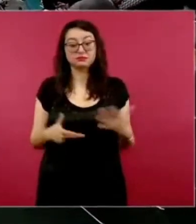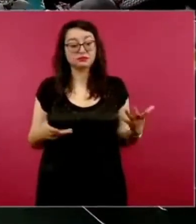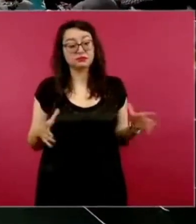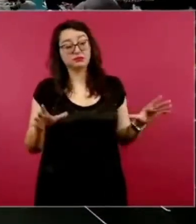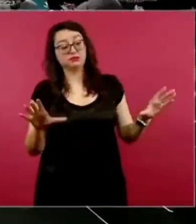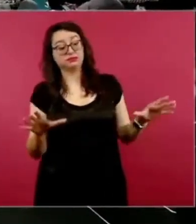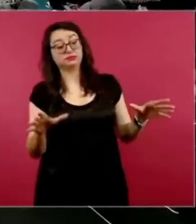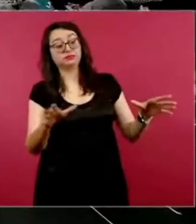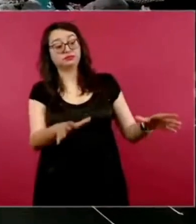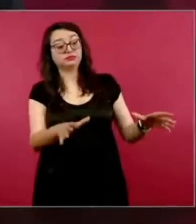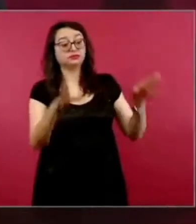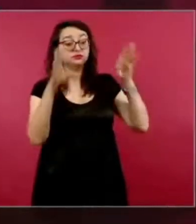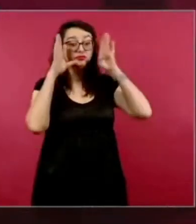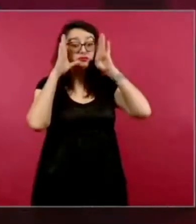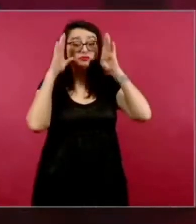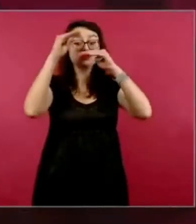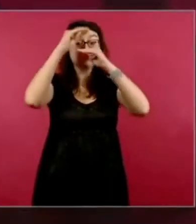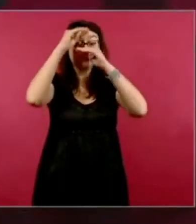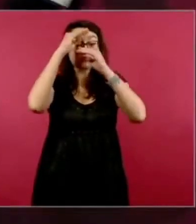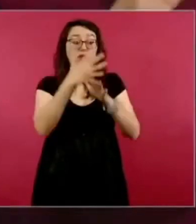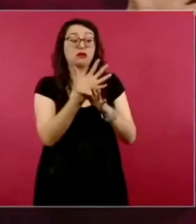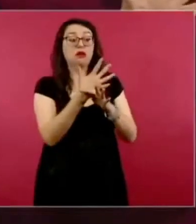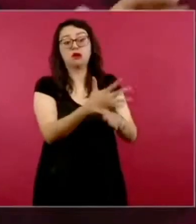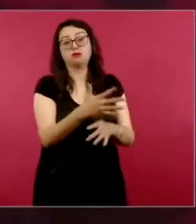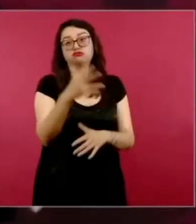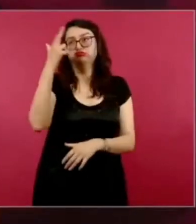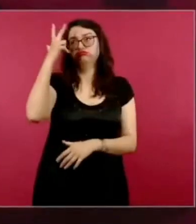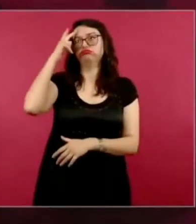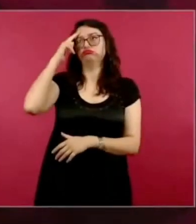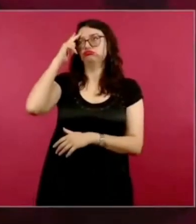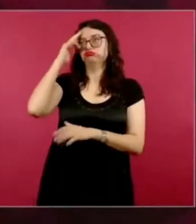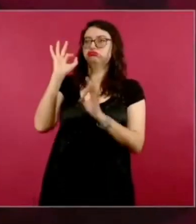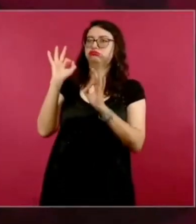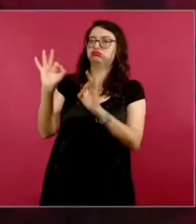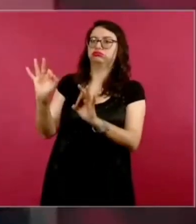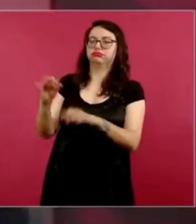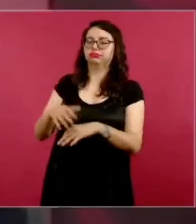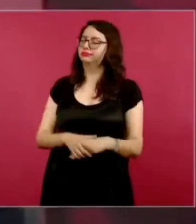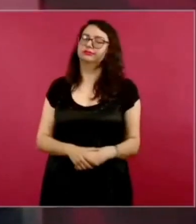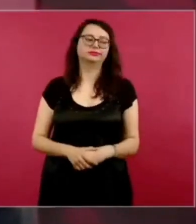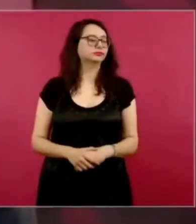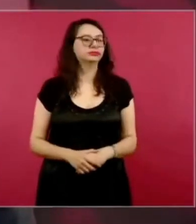ahí hubo una corrupción desmedida,